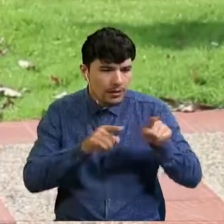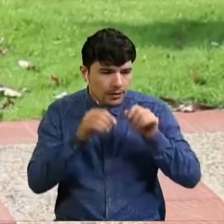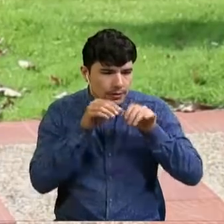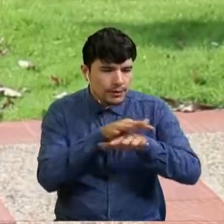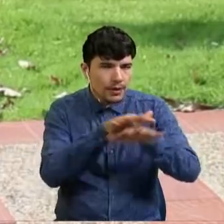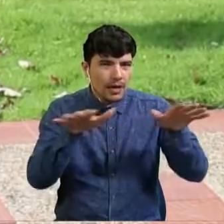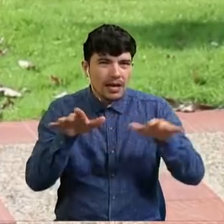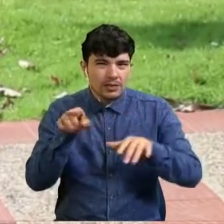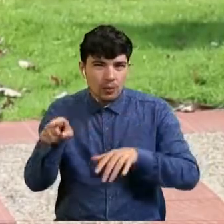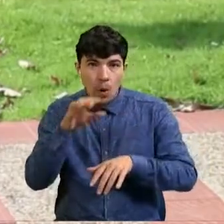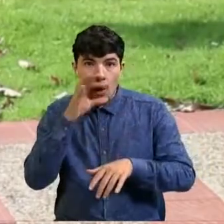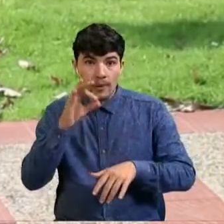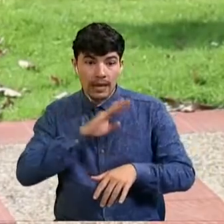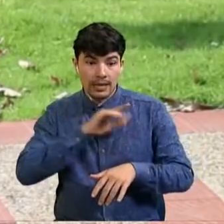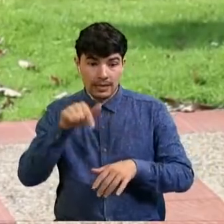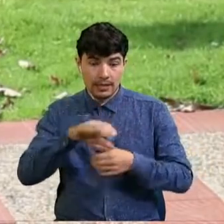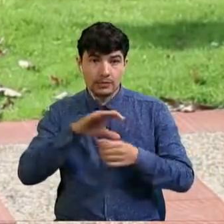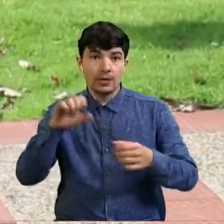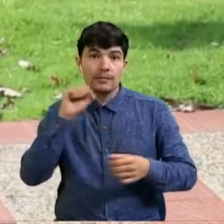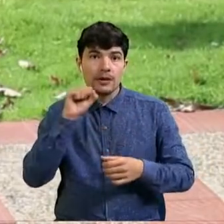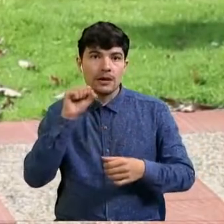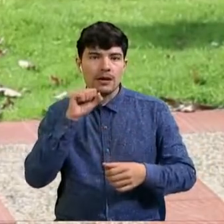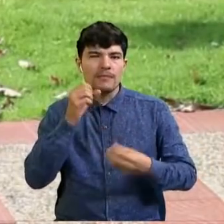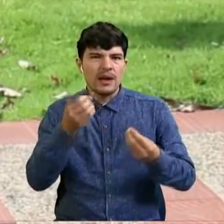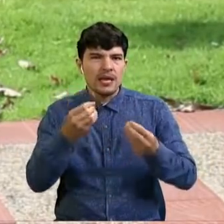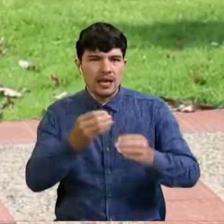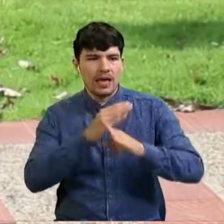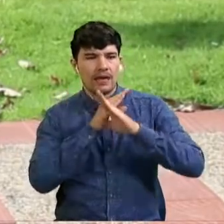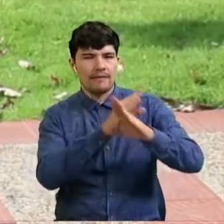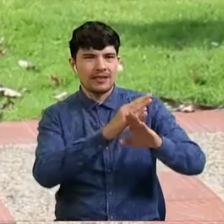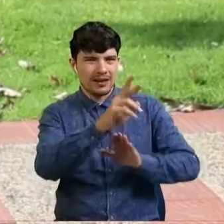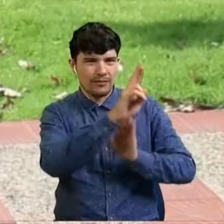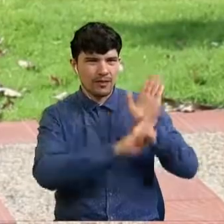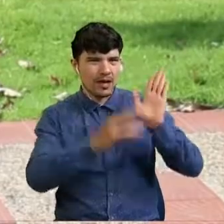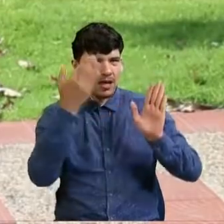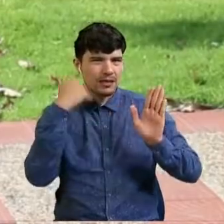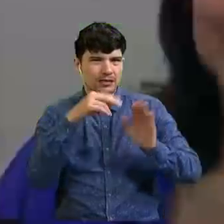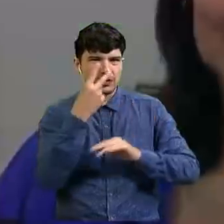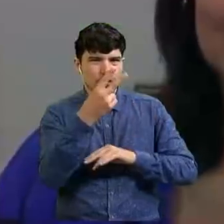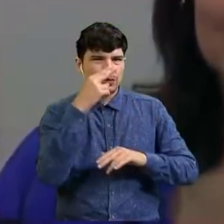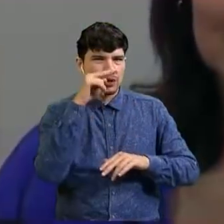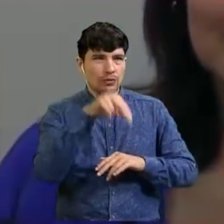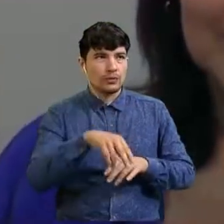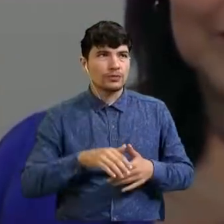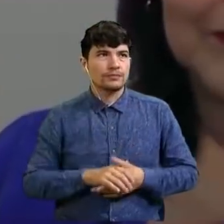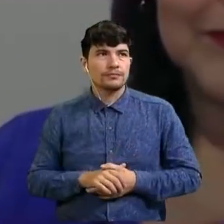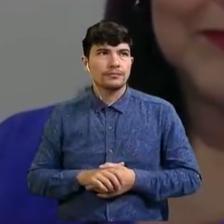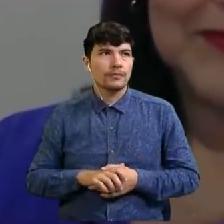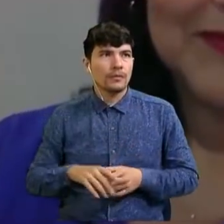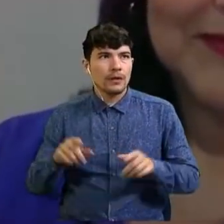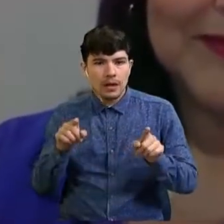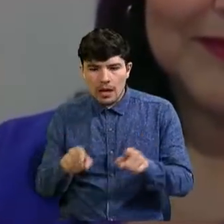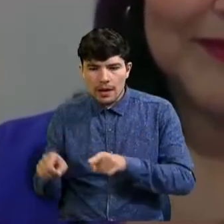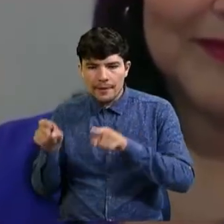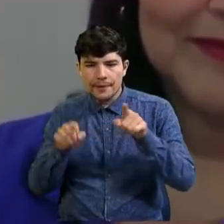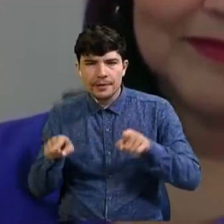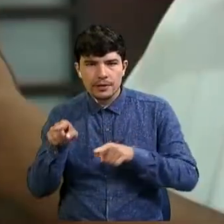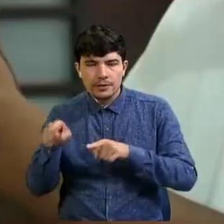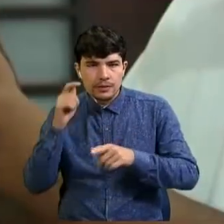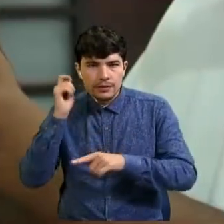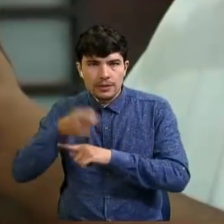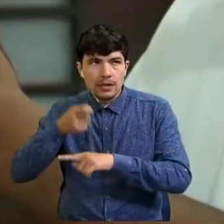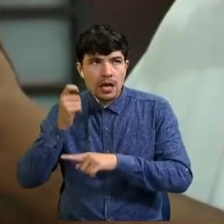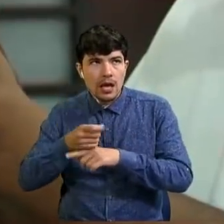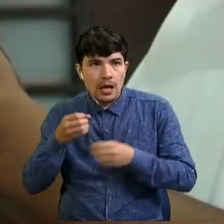otros funcionarios para contrarrestar la revocatoria del pasado 2 de junio. Los audios interceptados por la Fiscalía dados